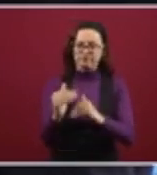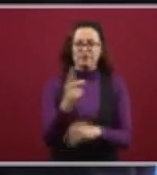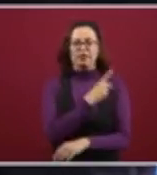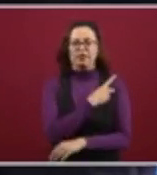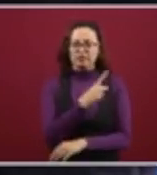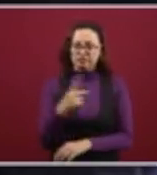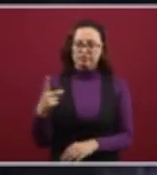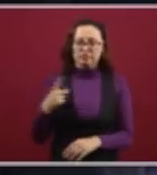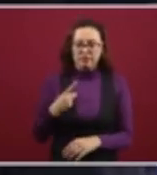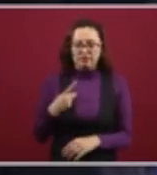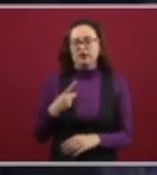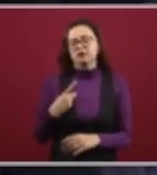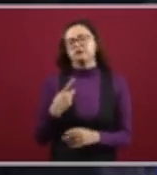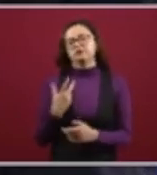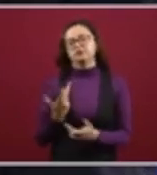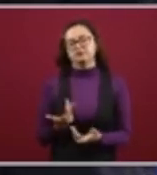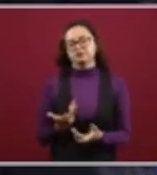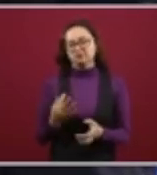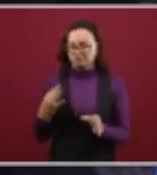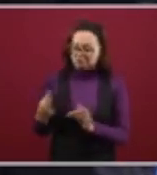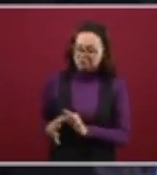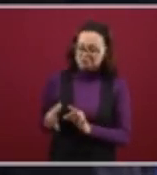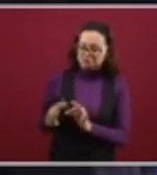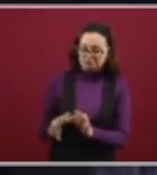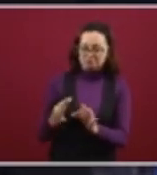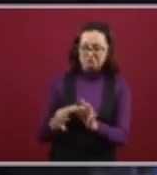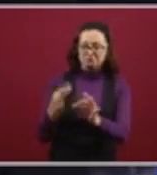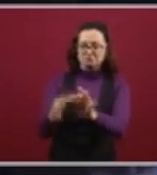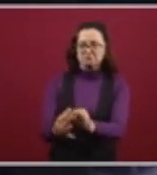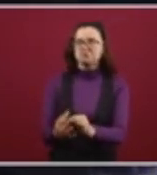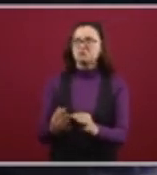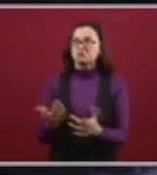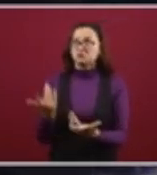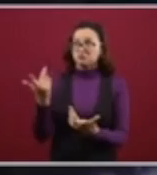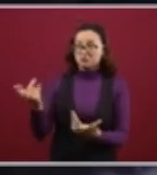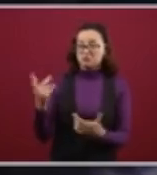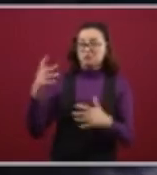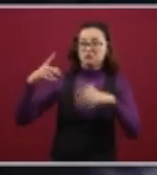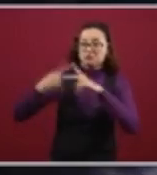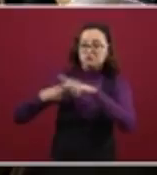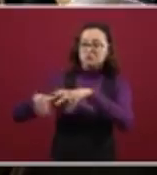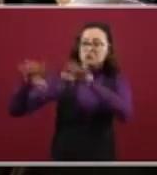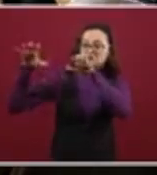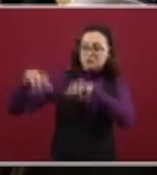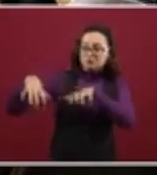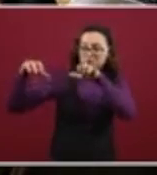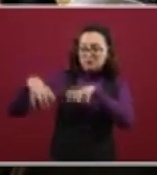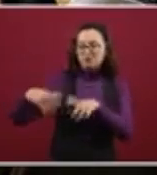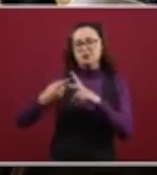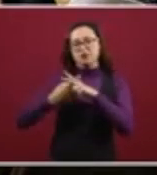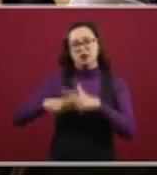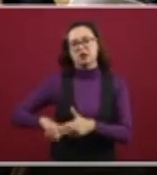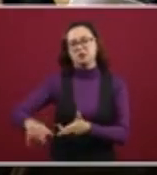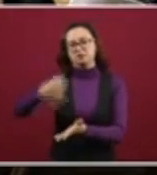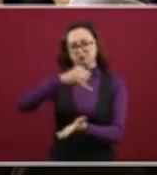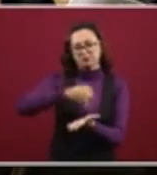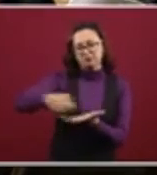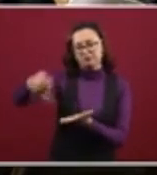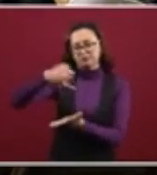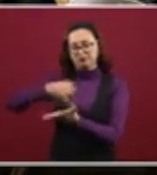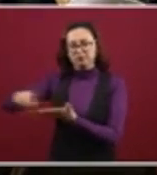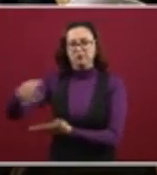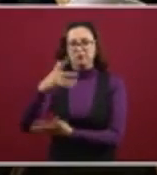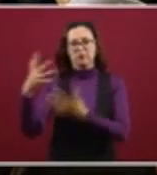propiamente concluyendo en una forma sincronizada con el inicio del ciclo agrícola